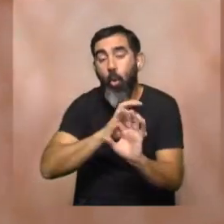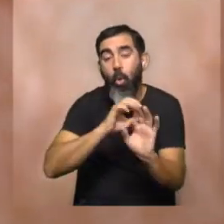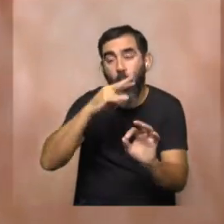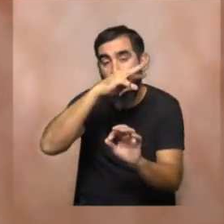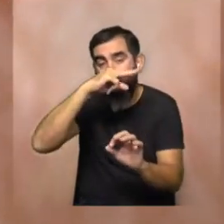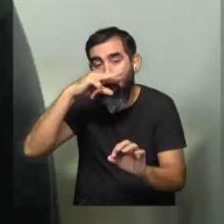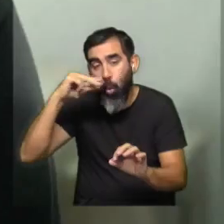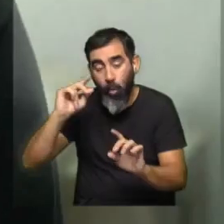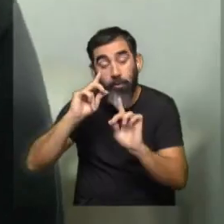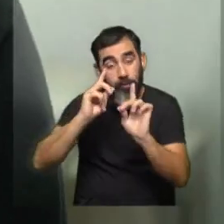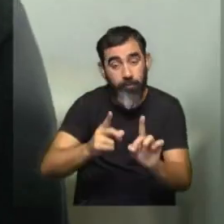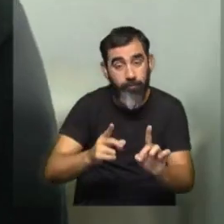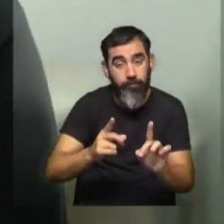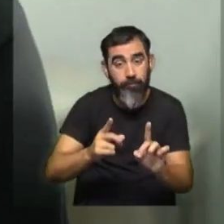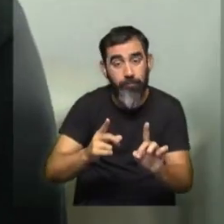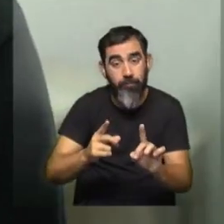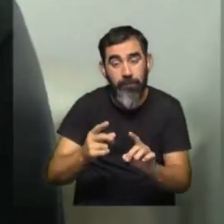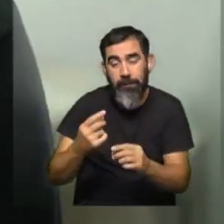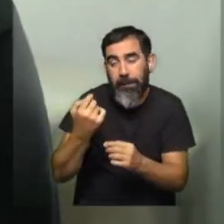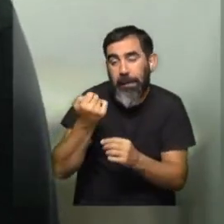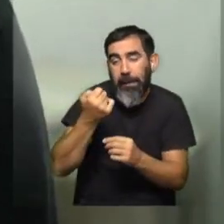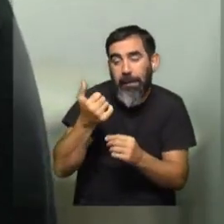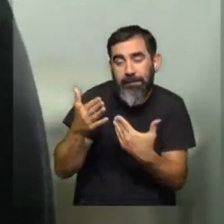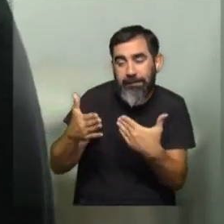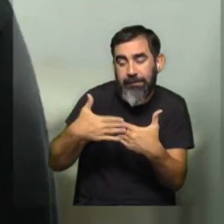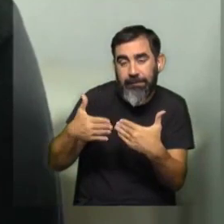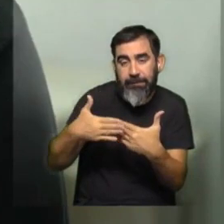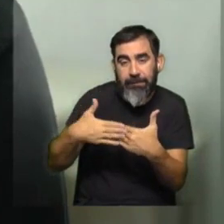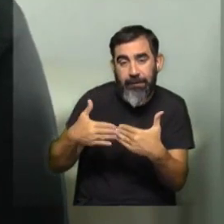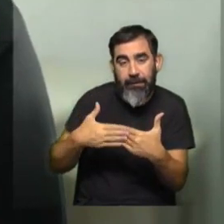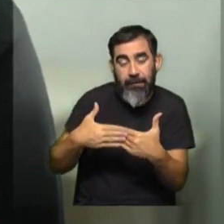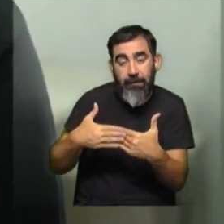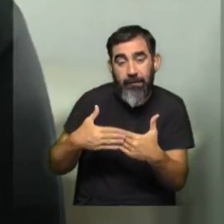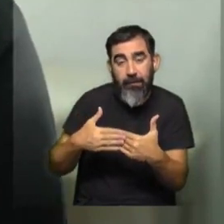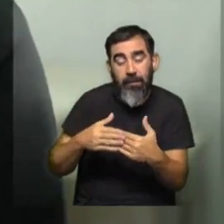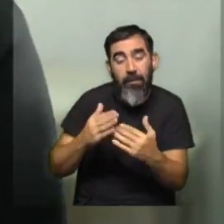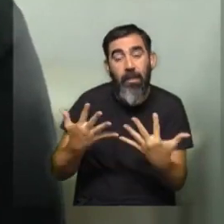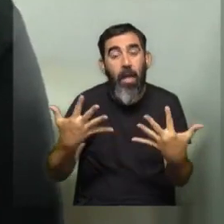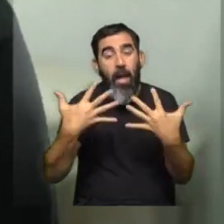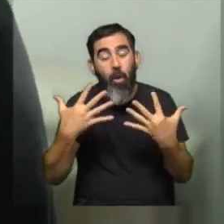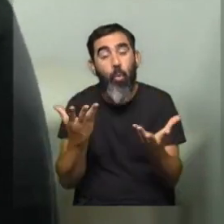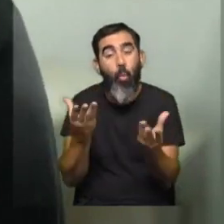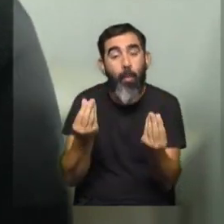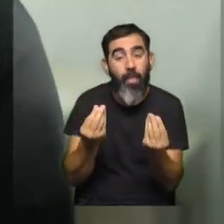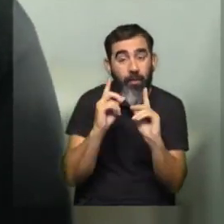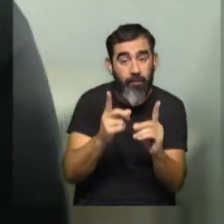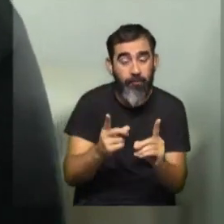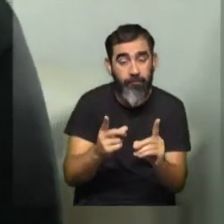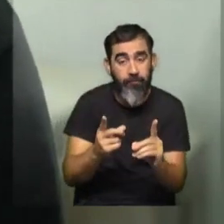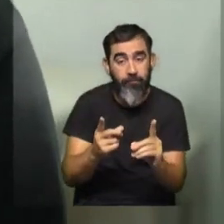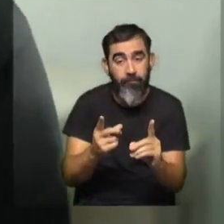olor. Y cuando está a una distancia mucho más cercana, utiliza la temperatura y la humedad como